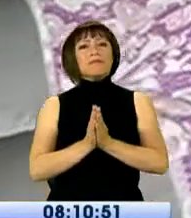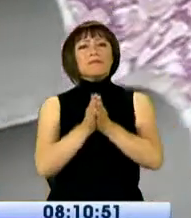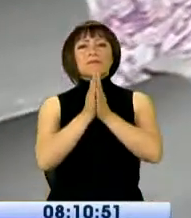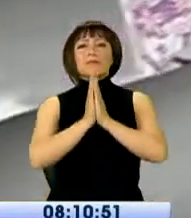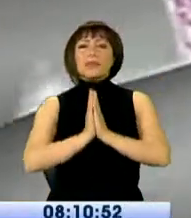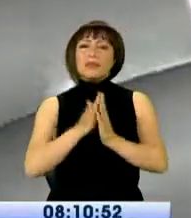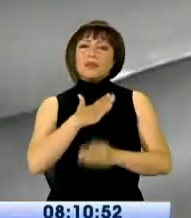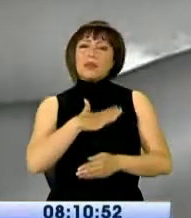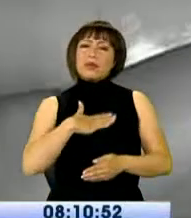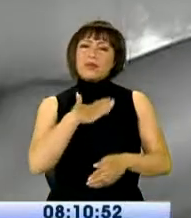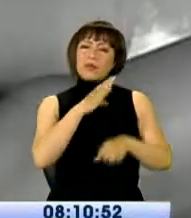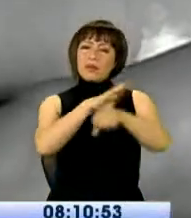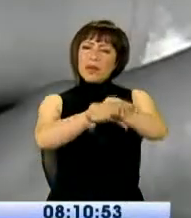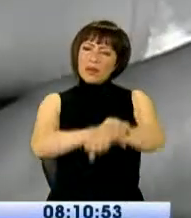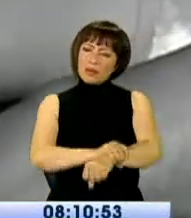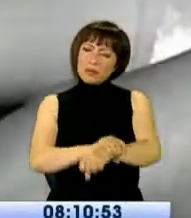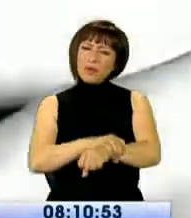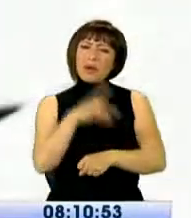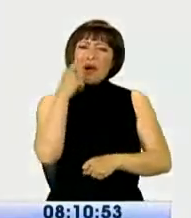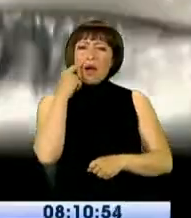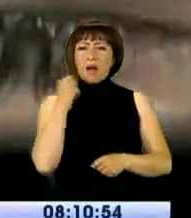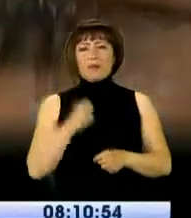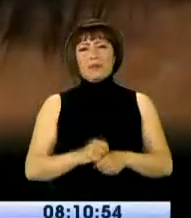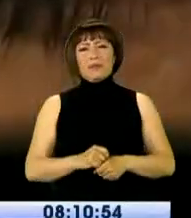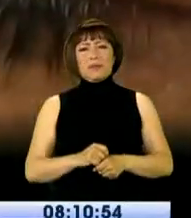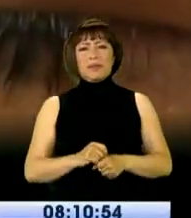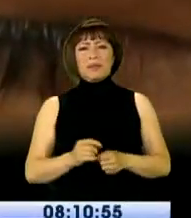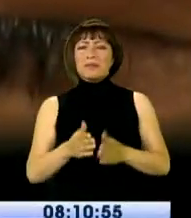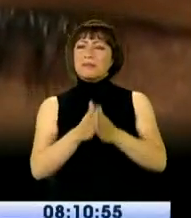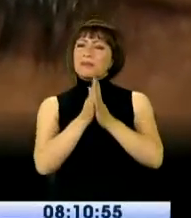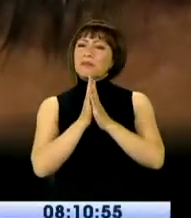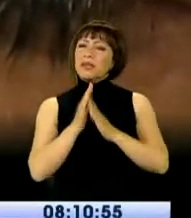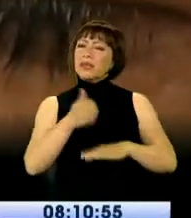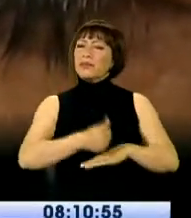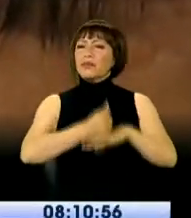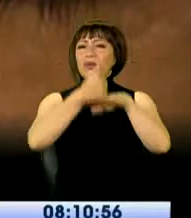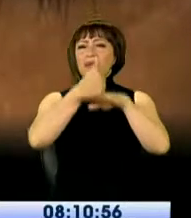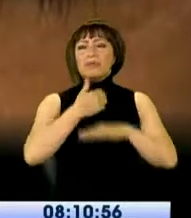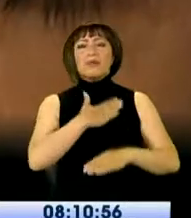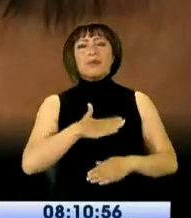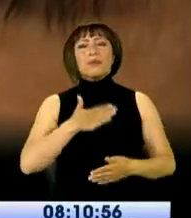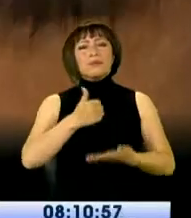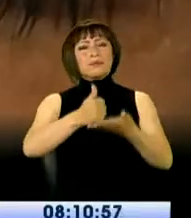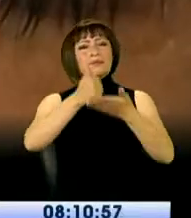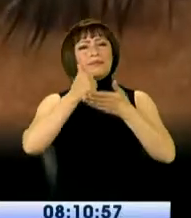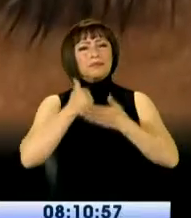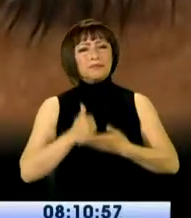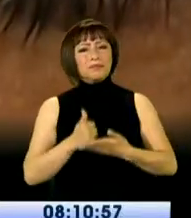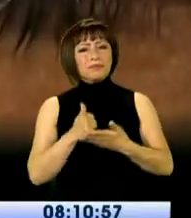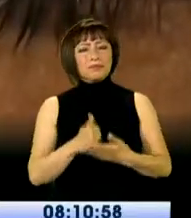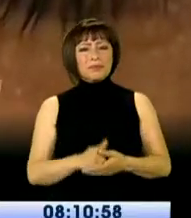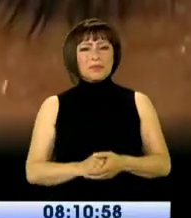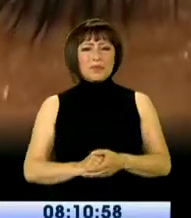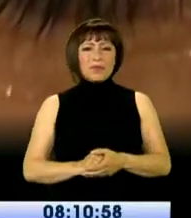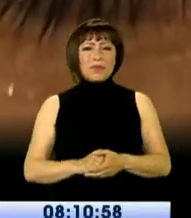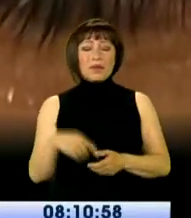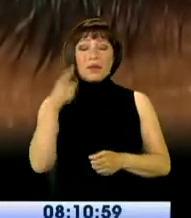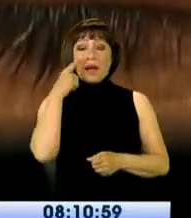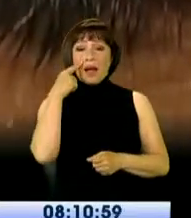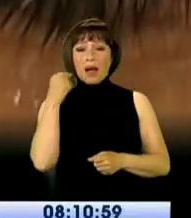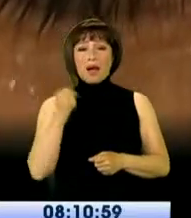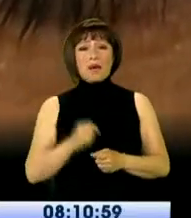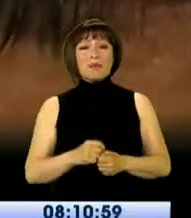que él sea capturado y no me sigue haciendo daño yo pido a todas las autoridades que me ayuden antes que esa persona